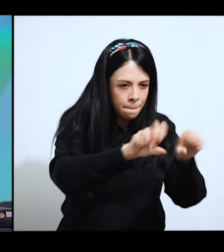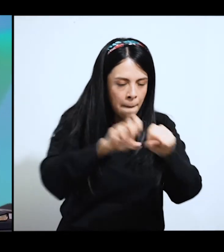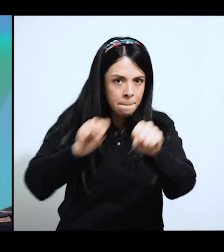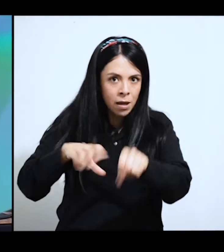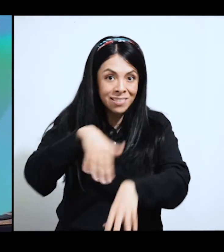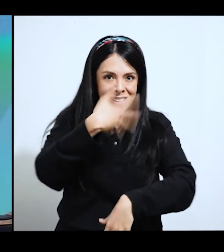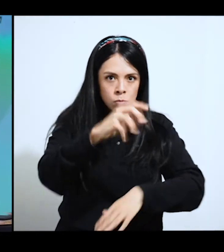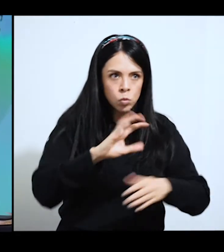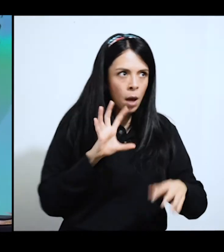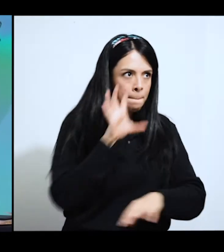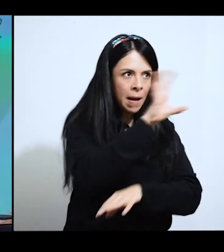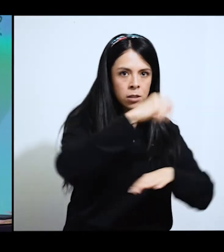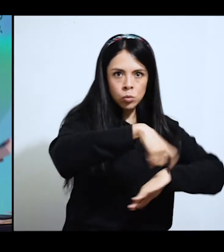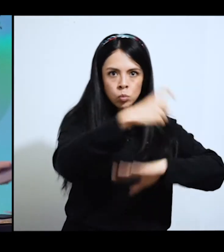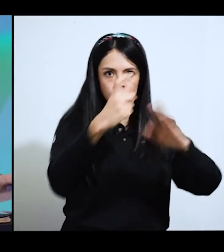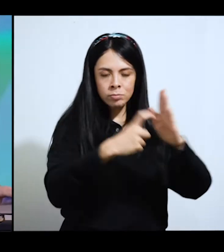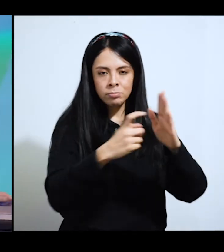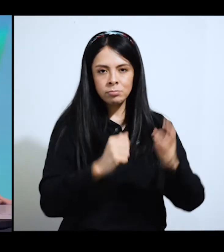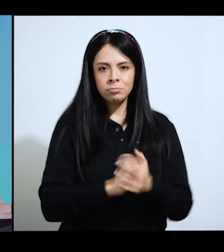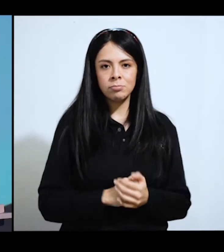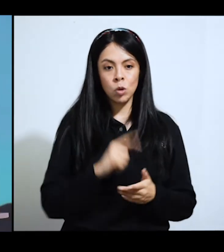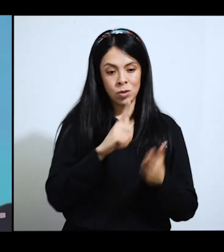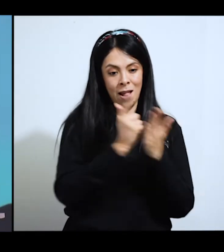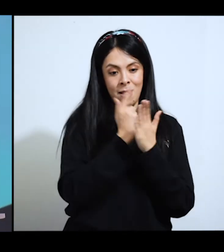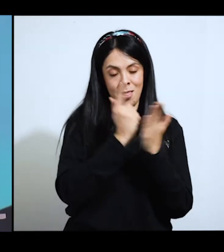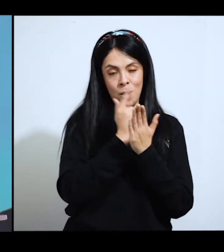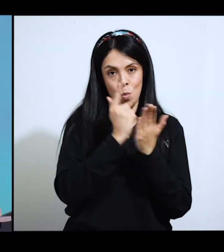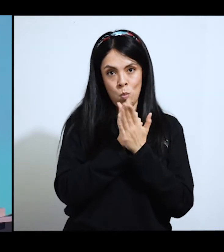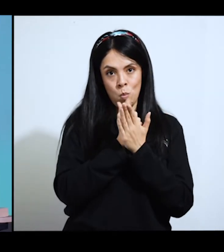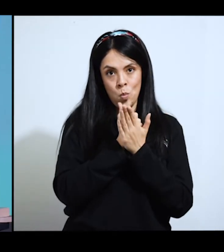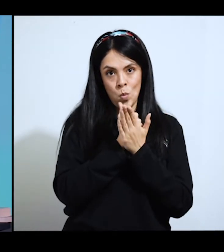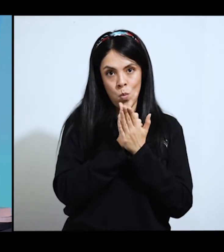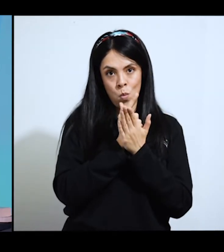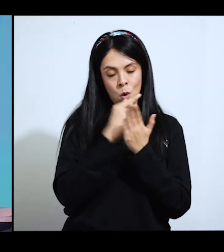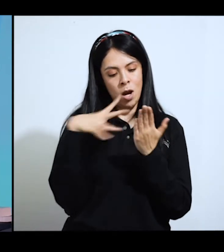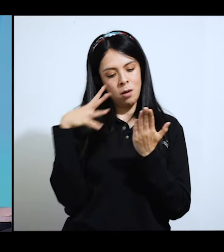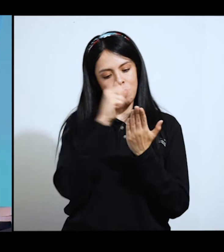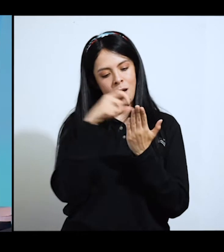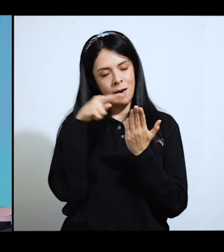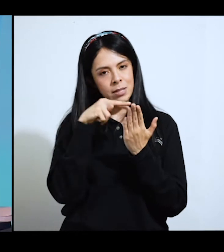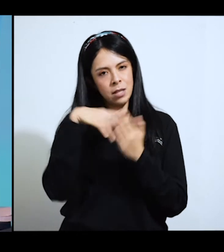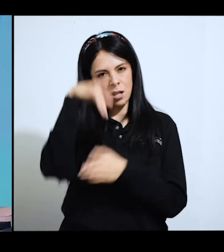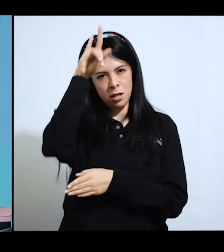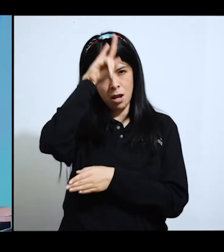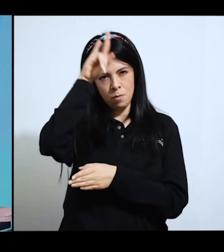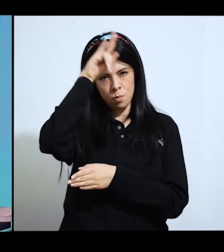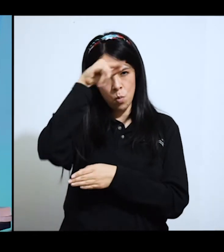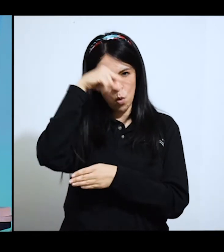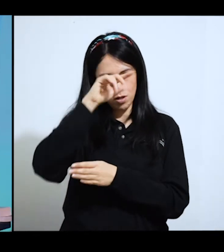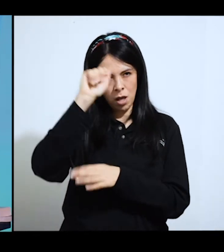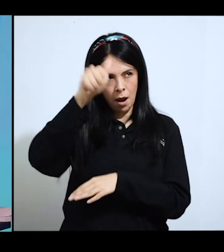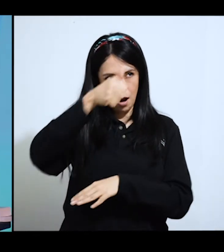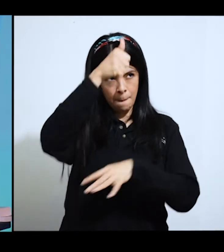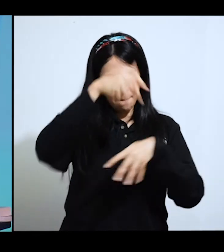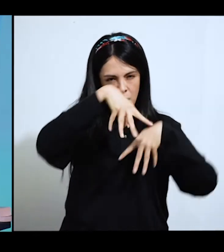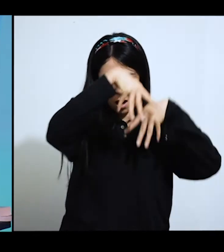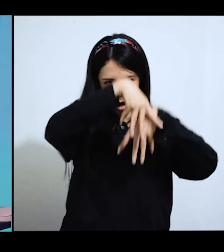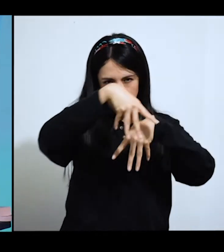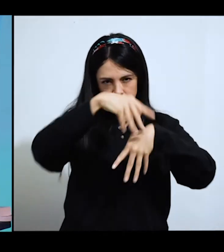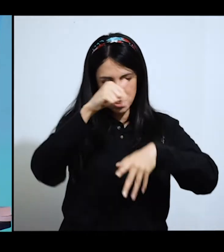en este libro encontramos que estos demonios, estos principados y estas potestades encontraron un